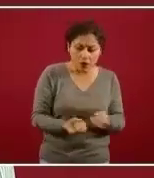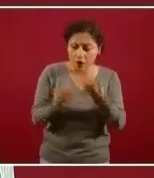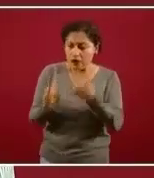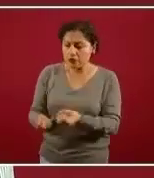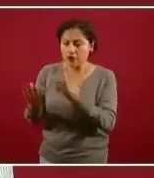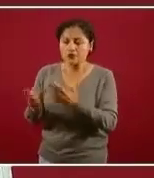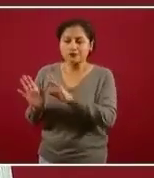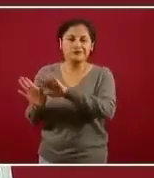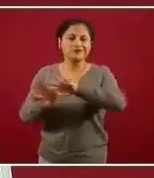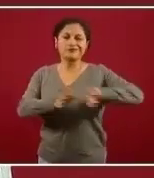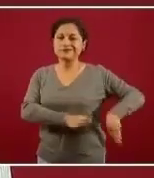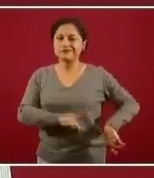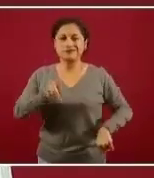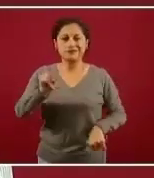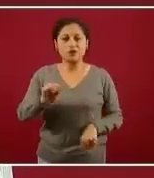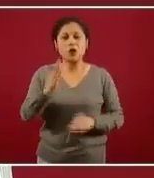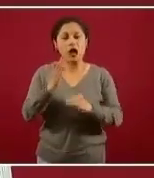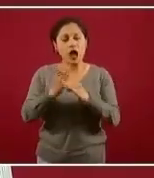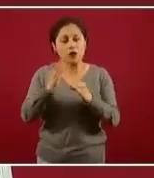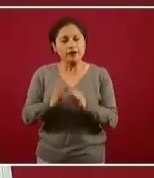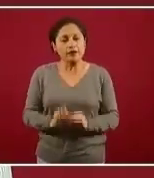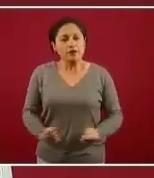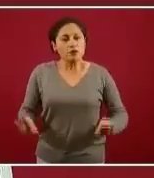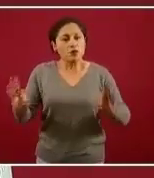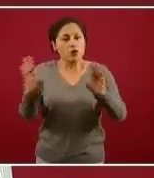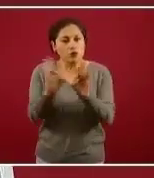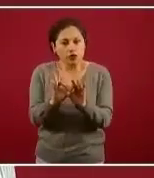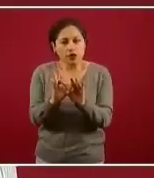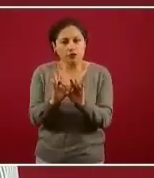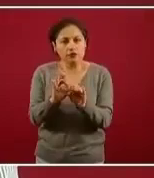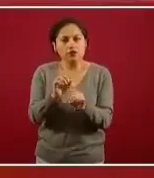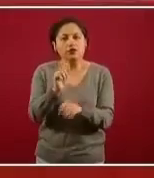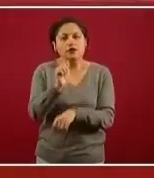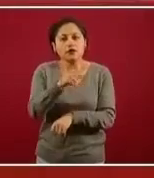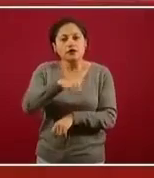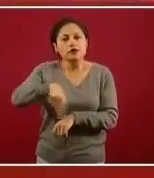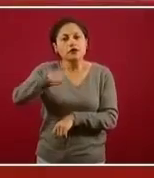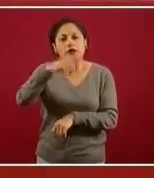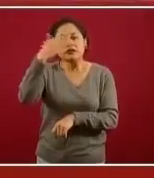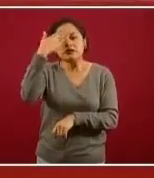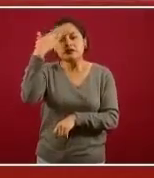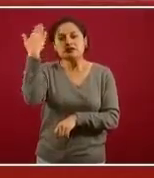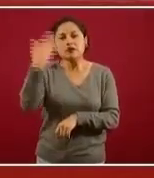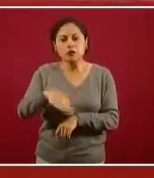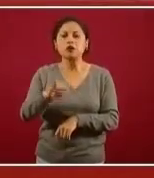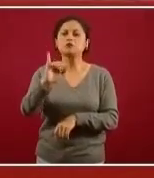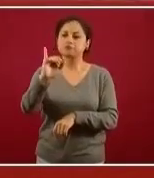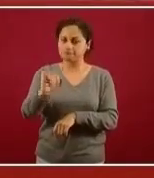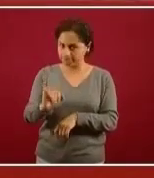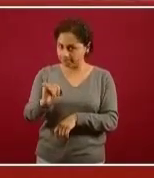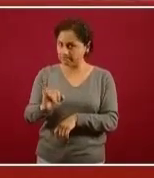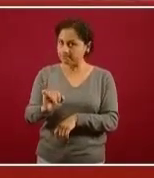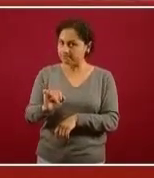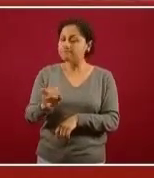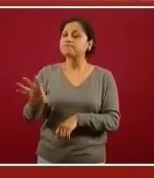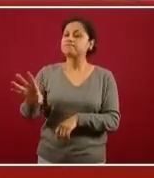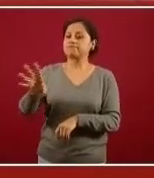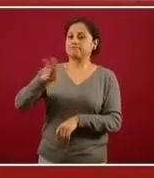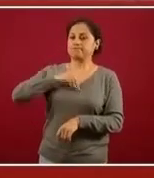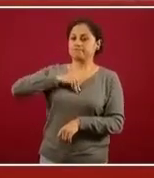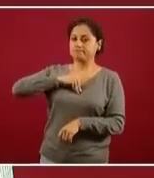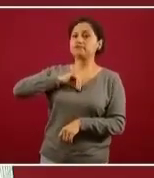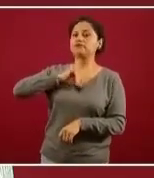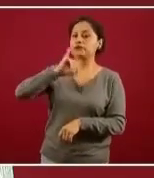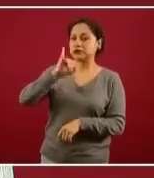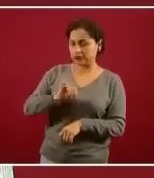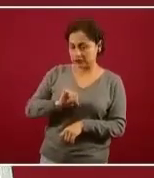sabe es que la mayoría de las personas van a estar infectadas y que de los que estén infectados, 8 de cada 10 van a tener una